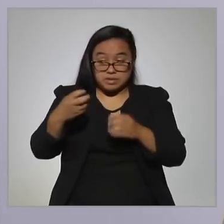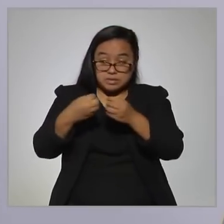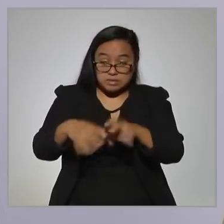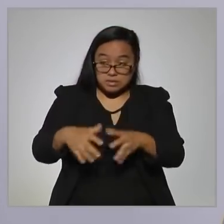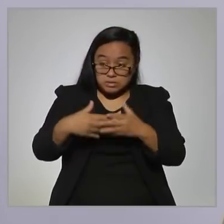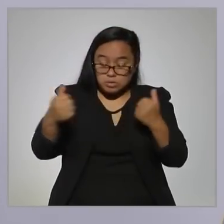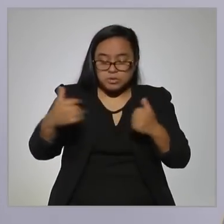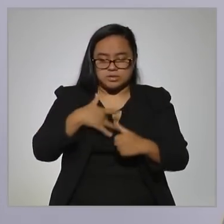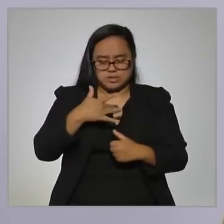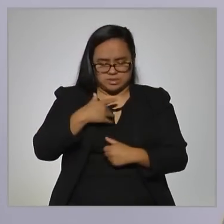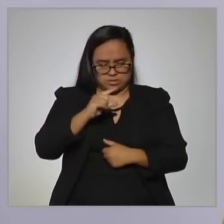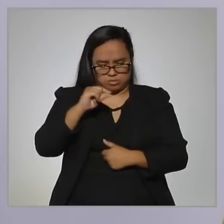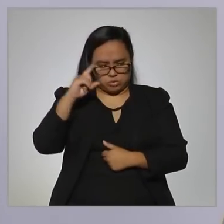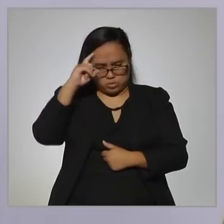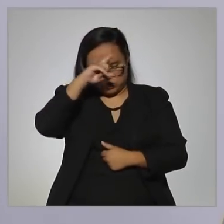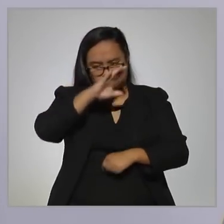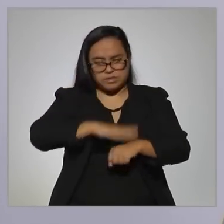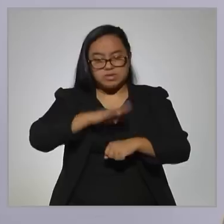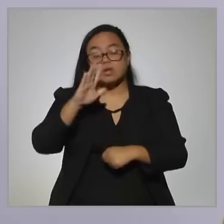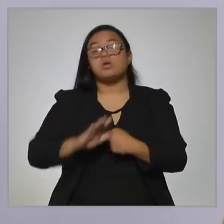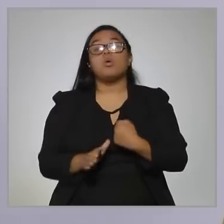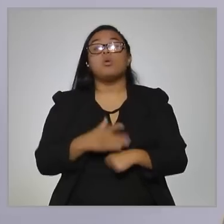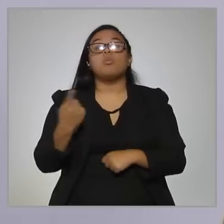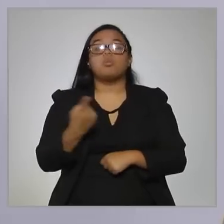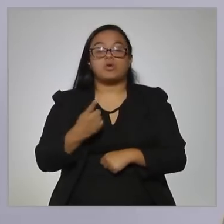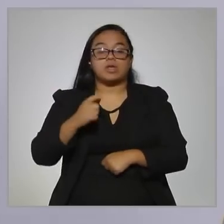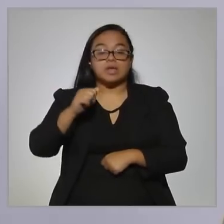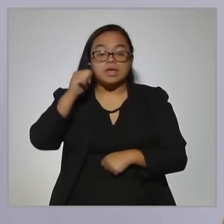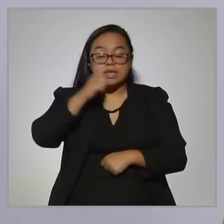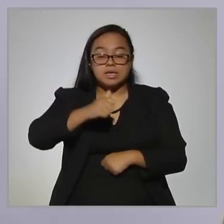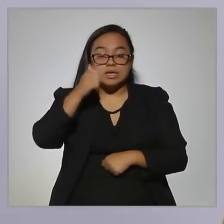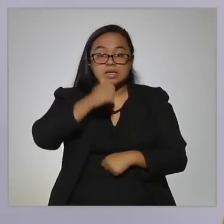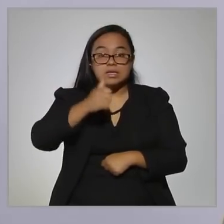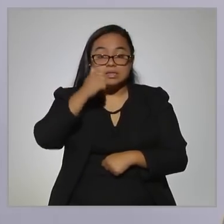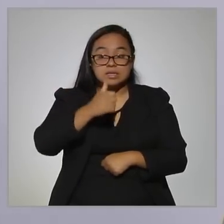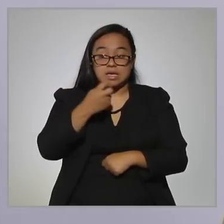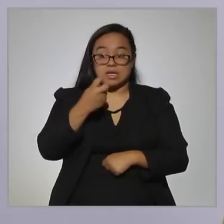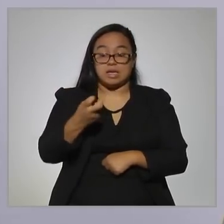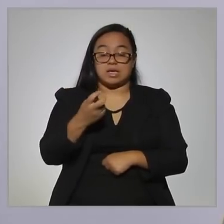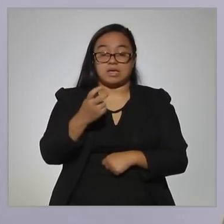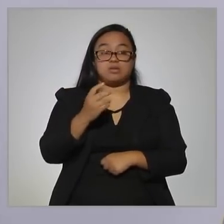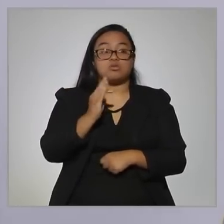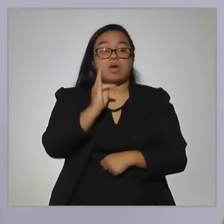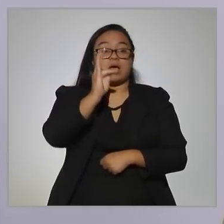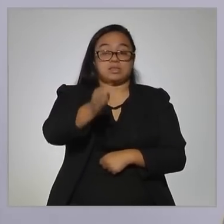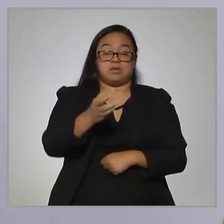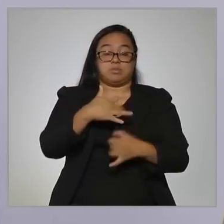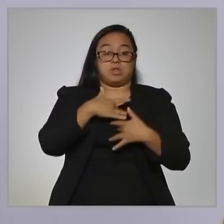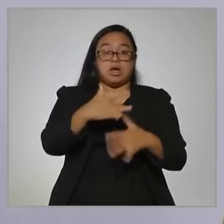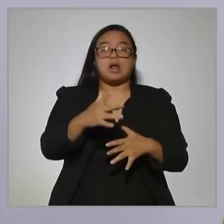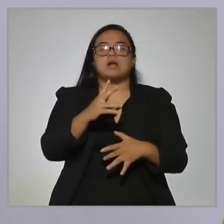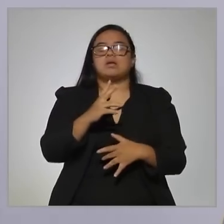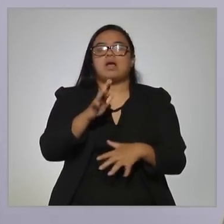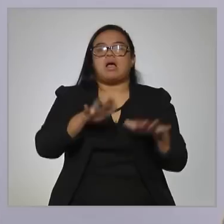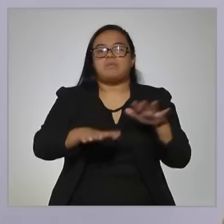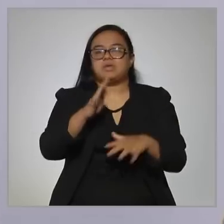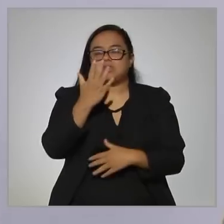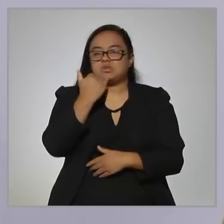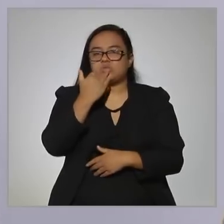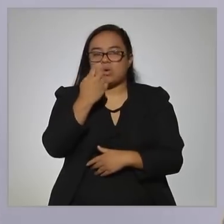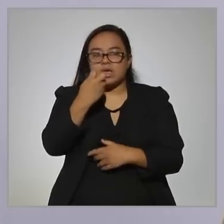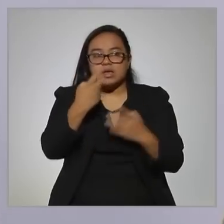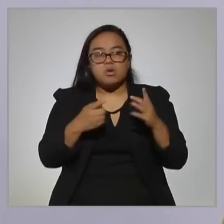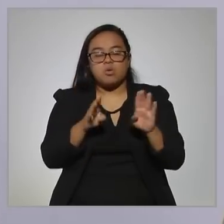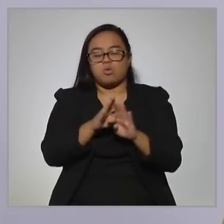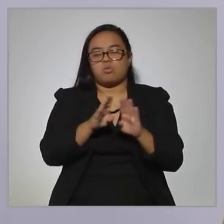pérdidas, justamente porque tampoco siempre se tienen las herramientas para afrontar un duelo. Y esto es importante,